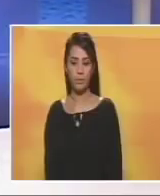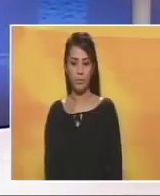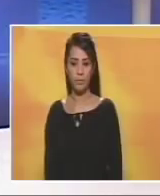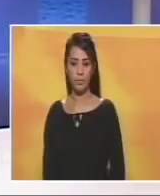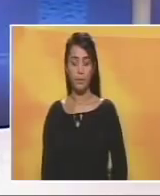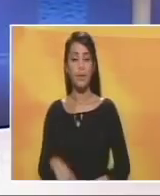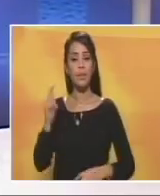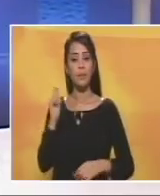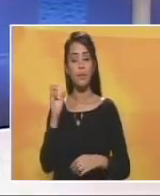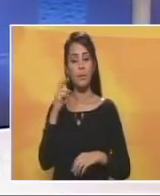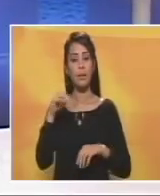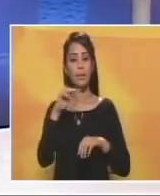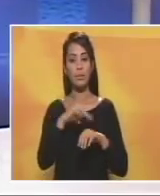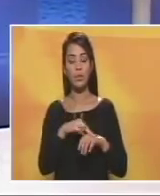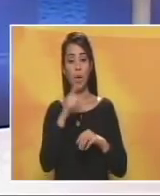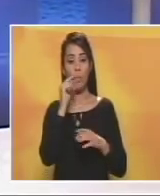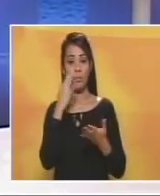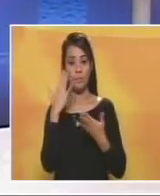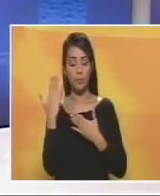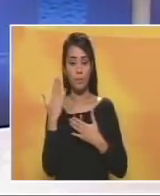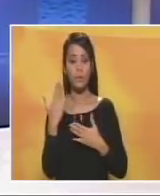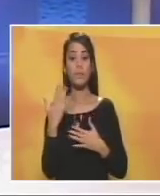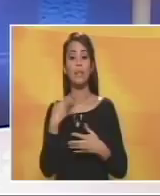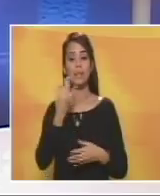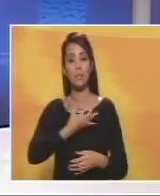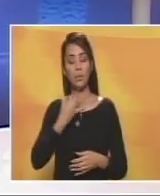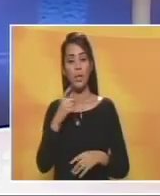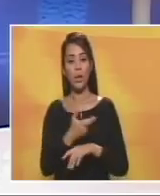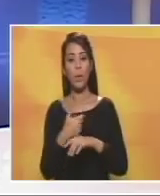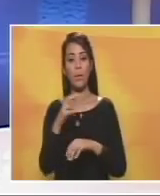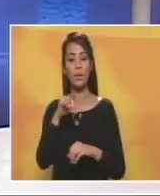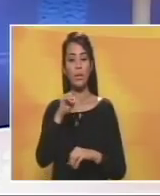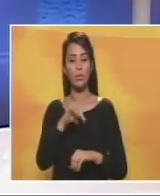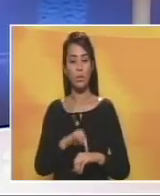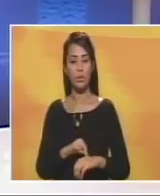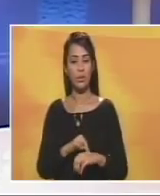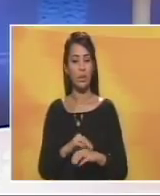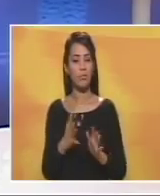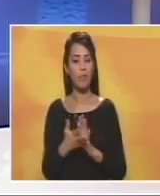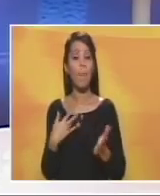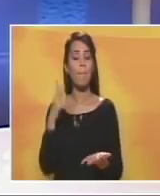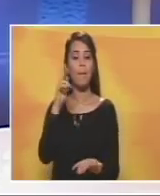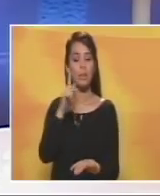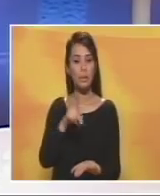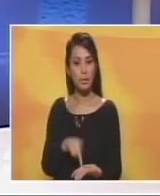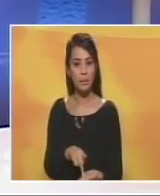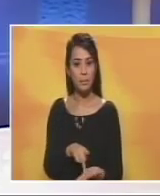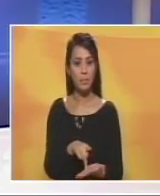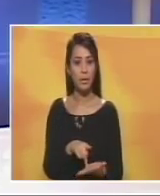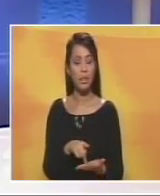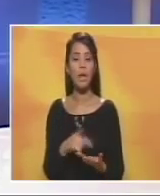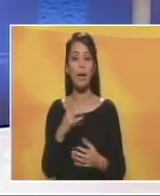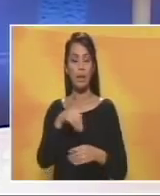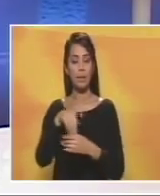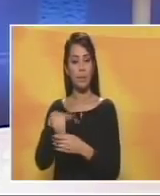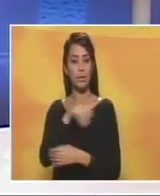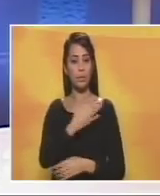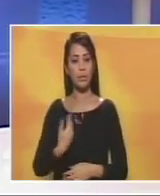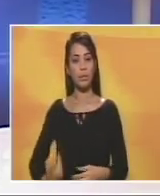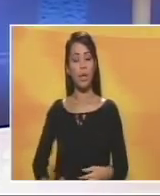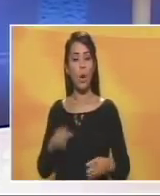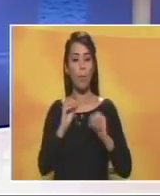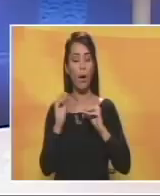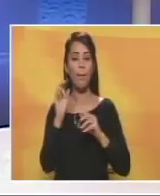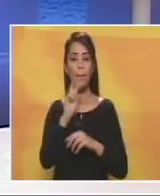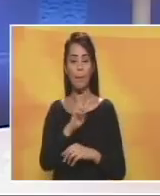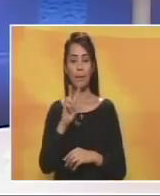Continuamos. El diputado de la Asamblea Nacional, Antonio Ecarry Bolívar, aseguró que el Gobierno Nacional pretende participar sin contendores en la elección presidencial convocada